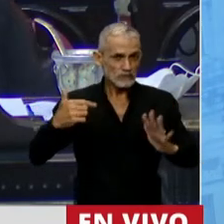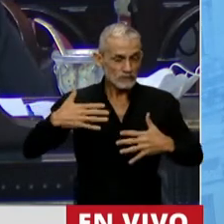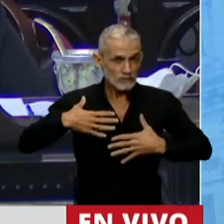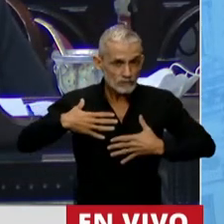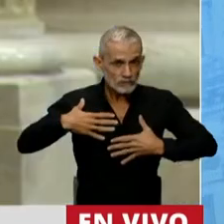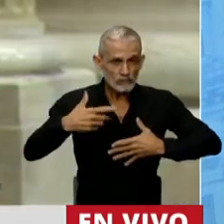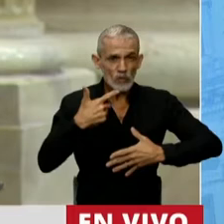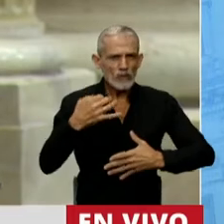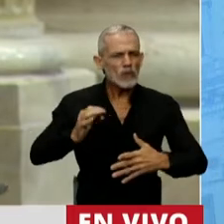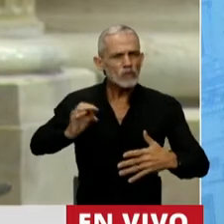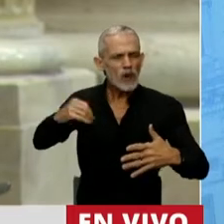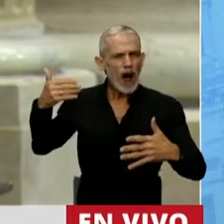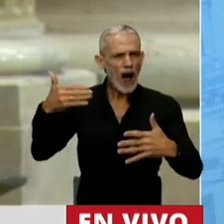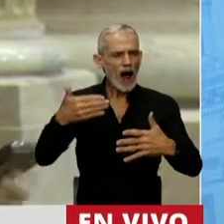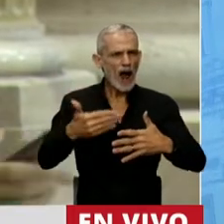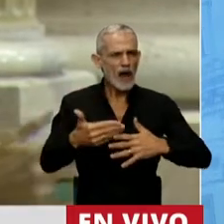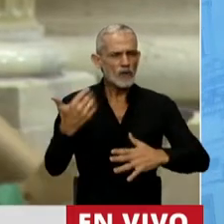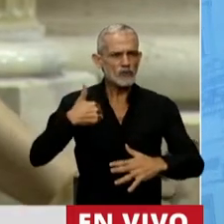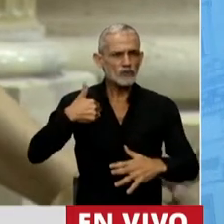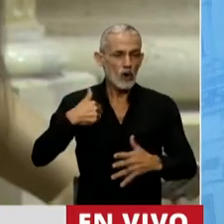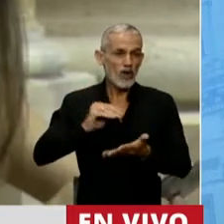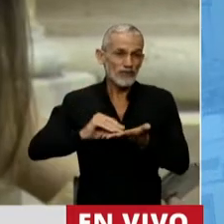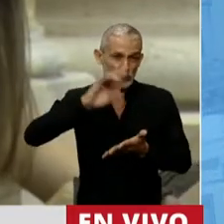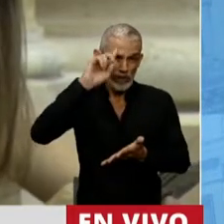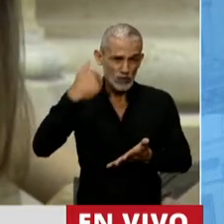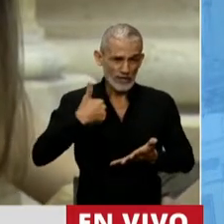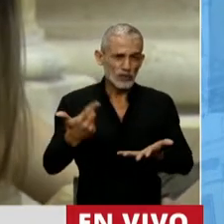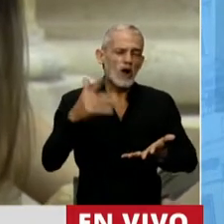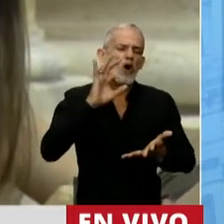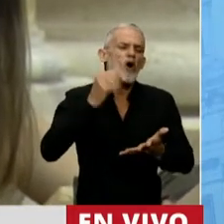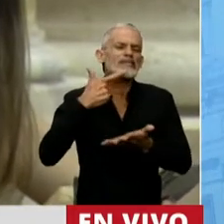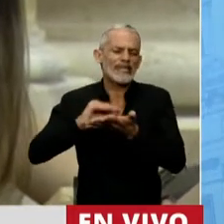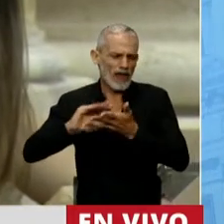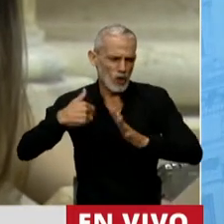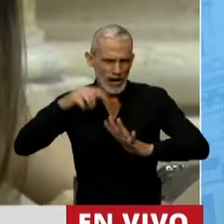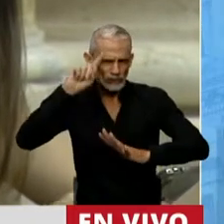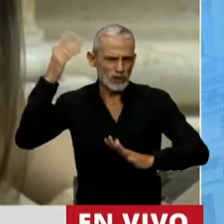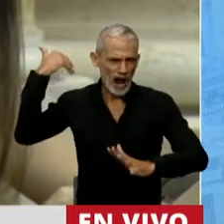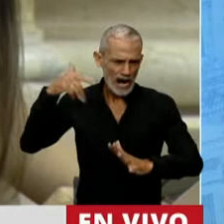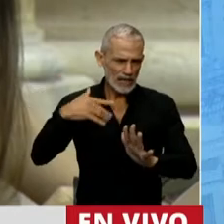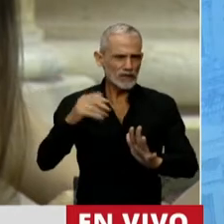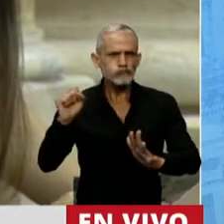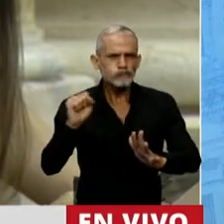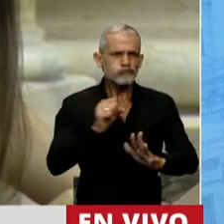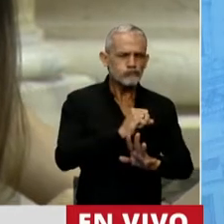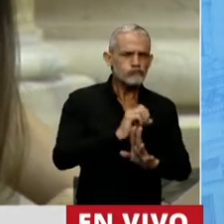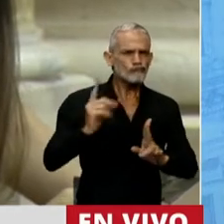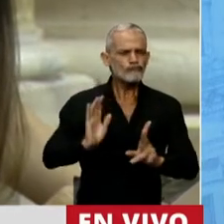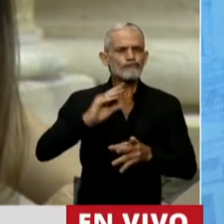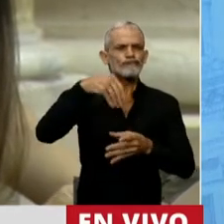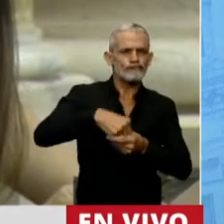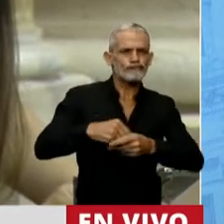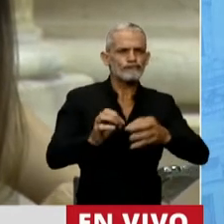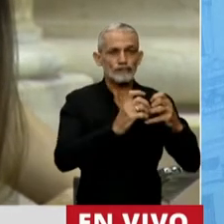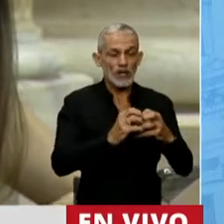en los años que estuve como diputado nacional o como senador nacional y formar parte de